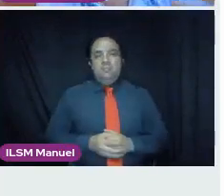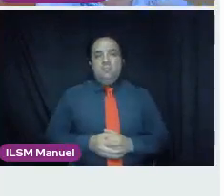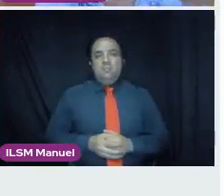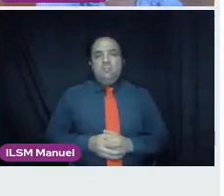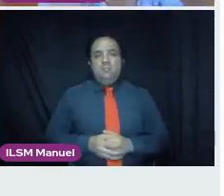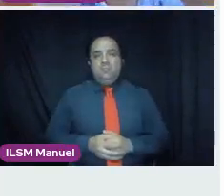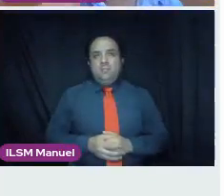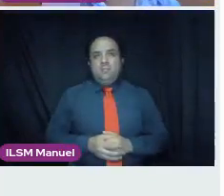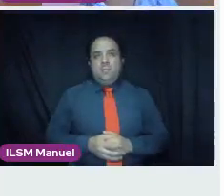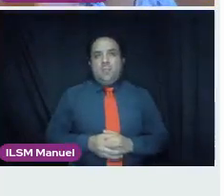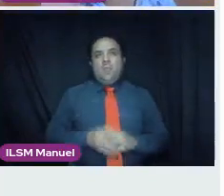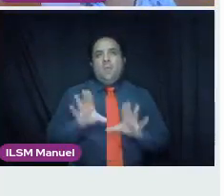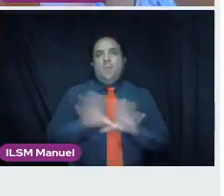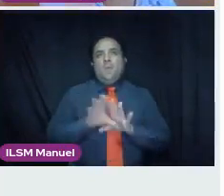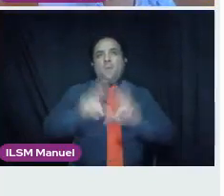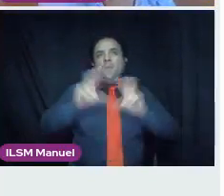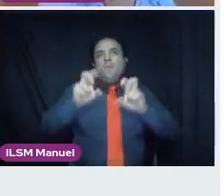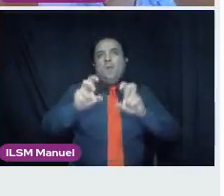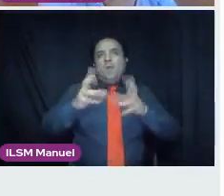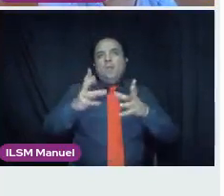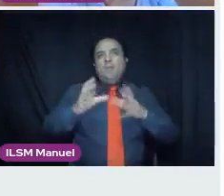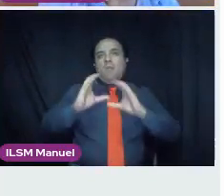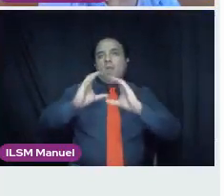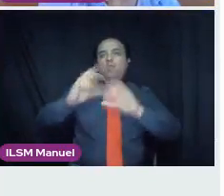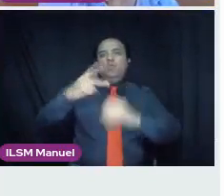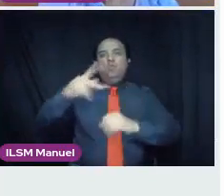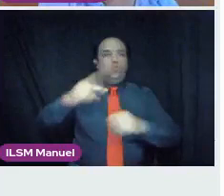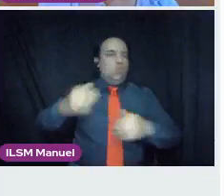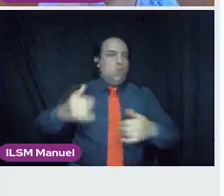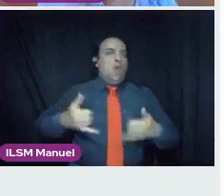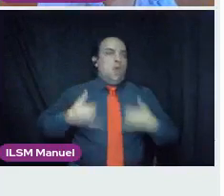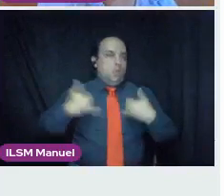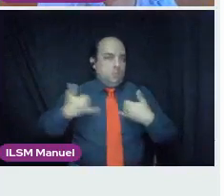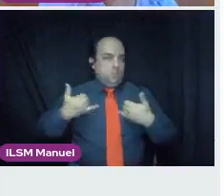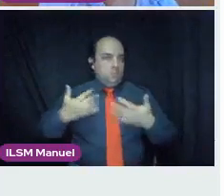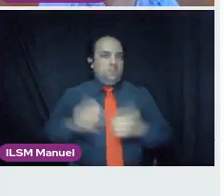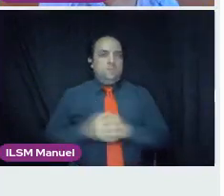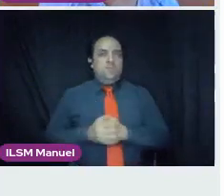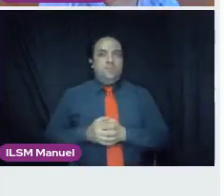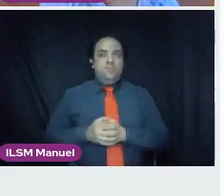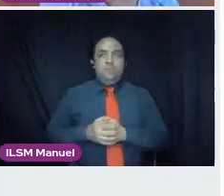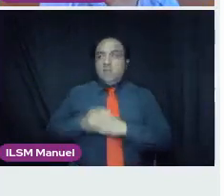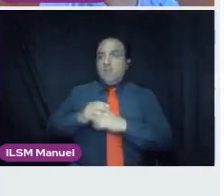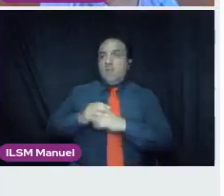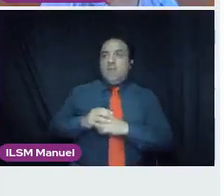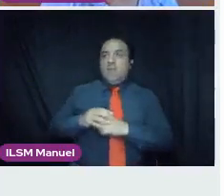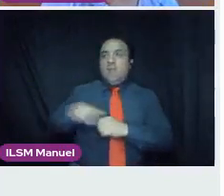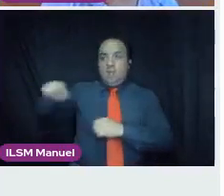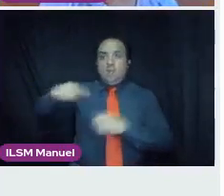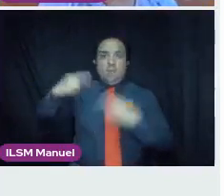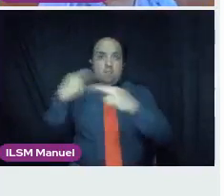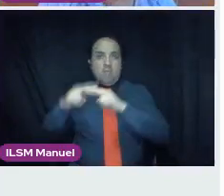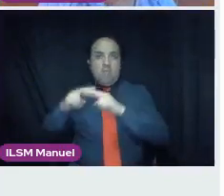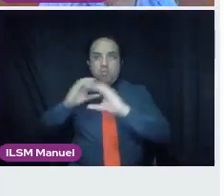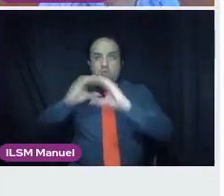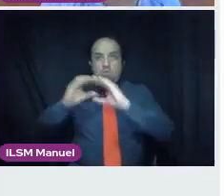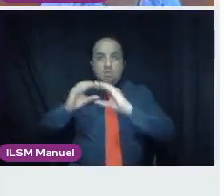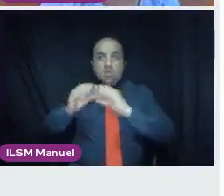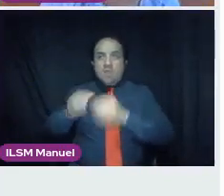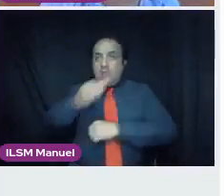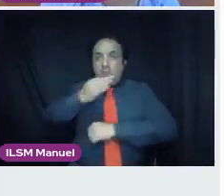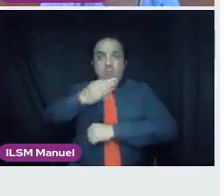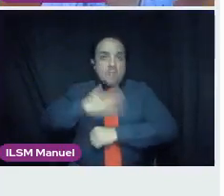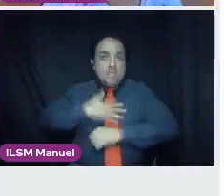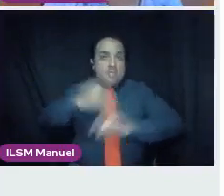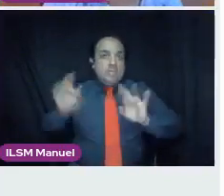de cuidado, ¿no?, de los adolescentes, se permite comunicarse con nosotros y avisar como por si